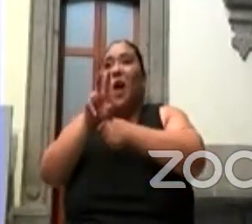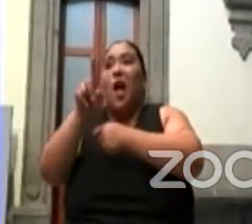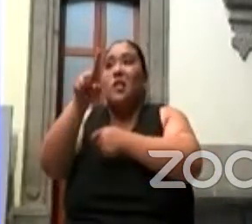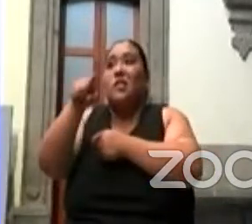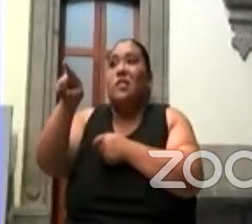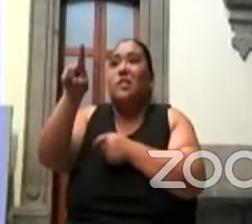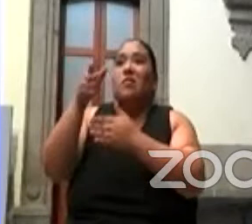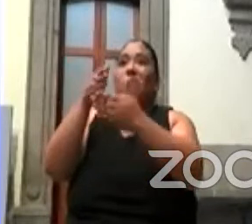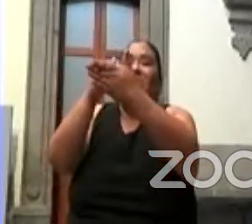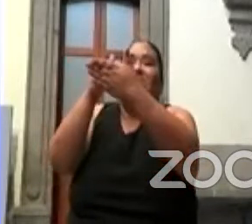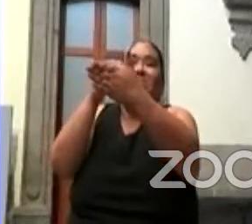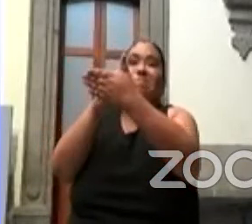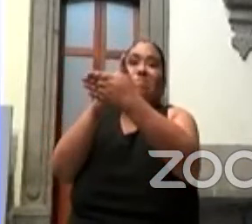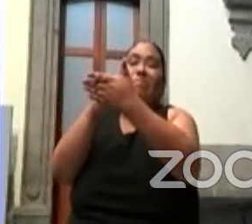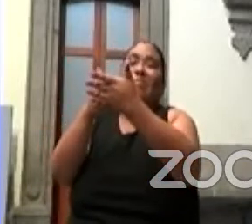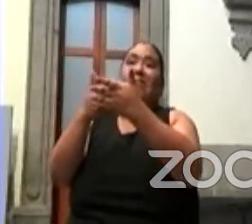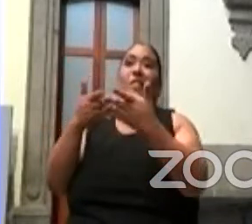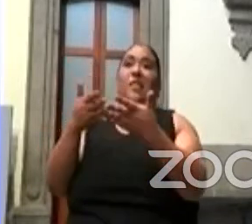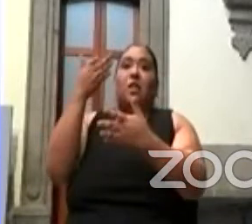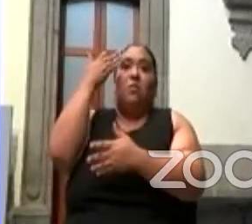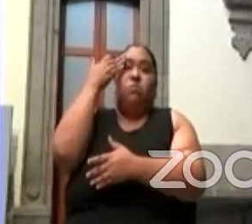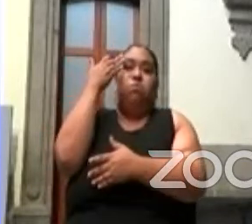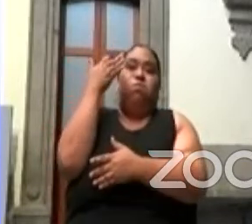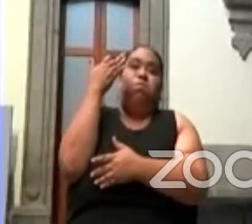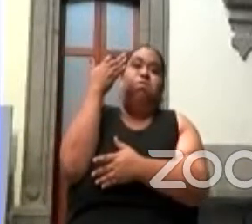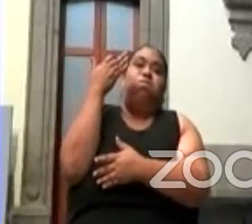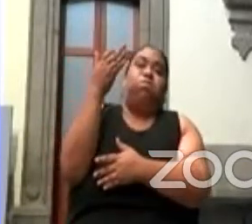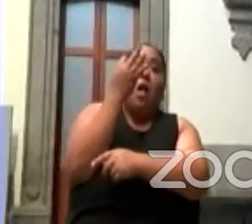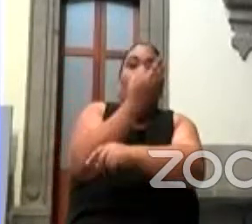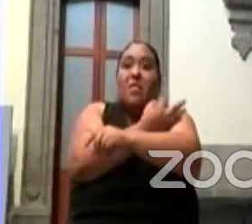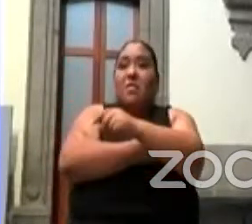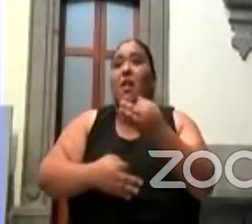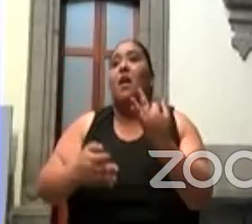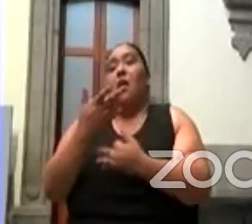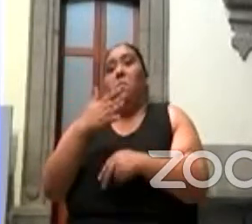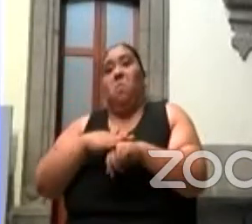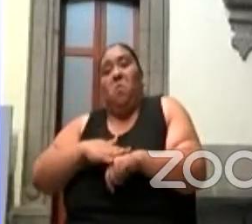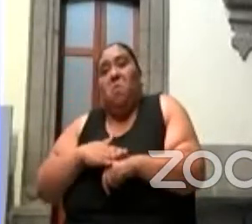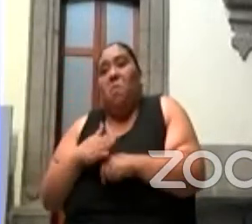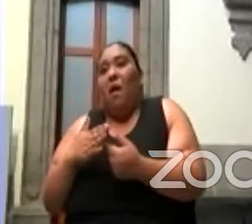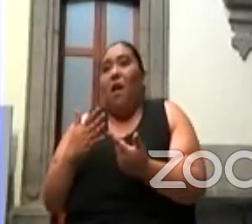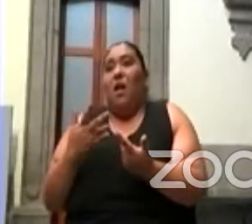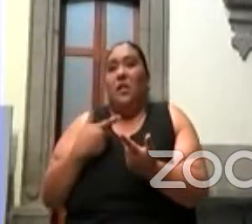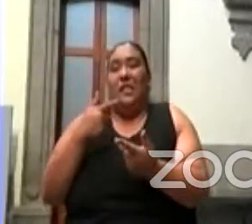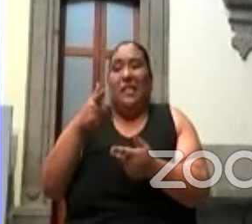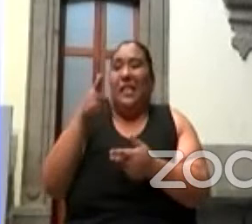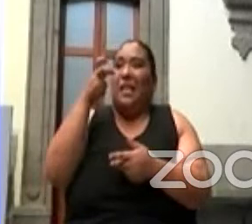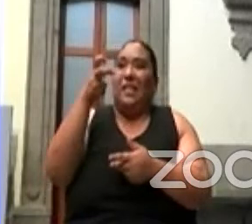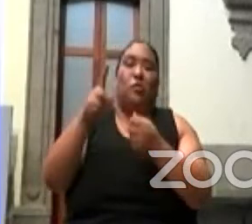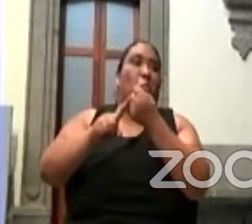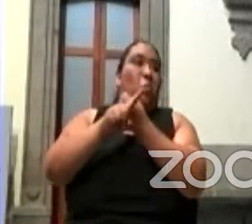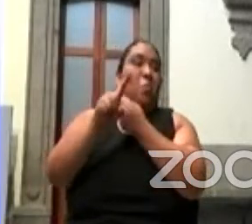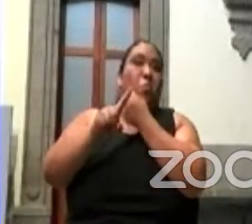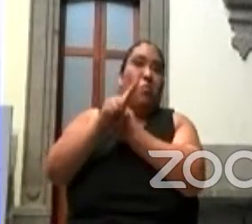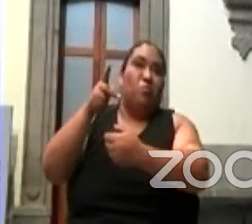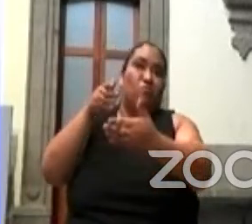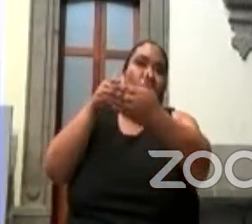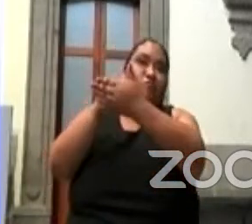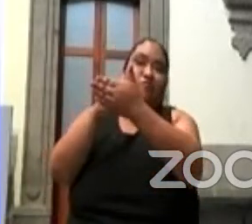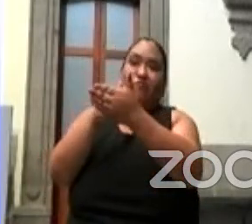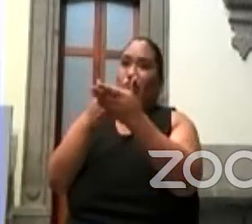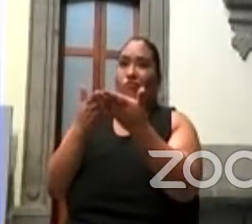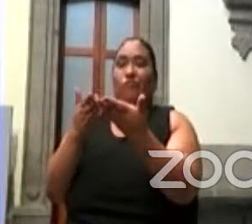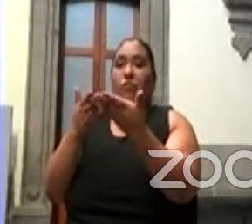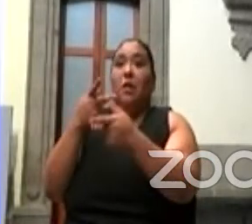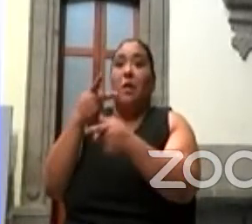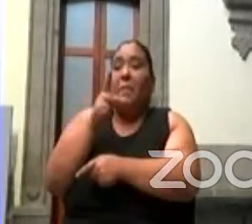alguna barrera, que tarden más tiempo del debido, pues se trunca todo esto. Pero siempre